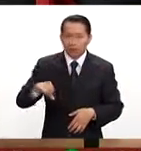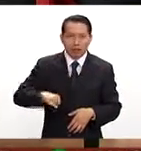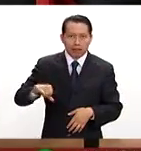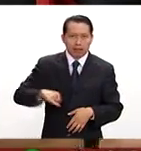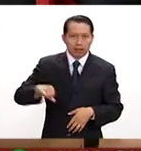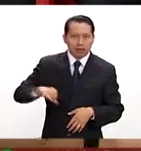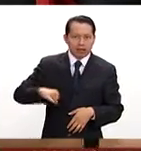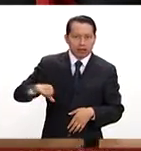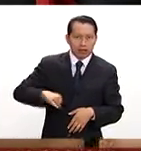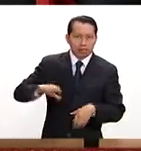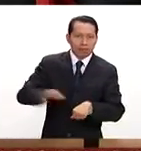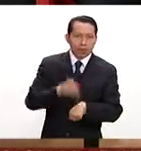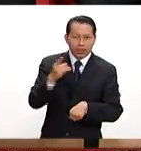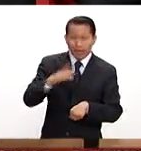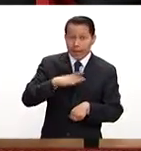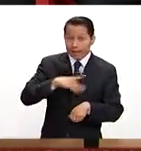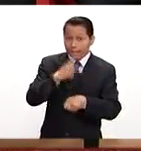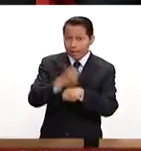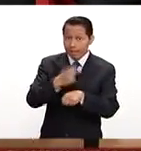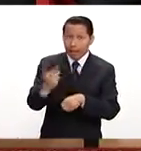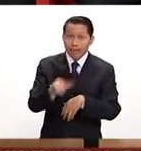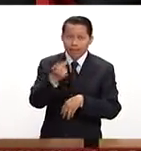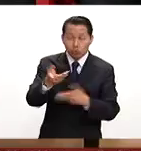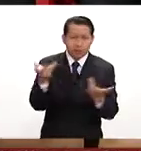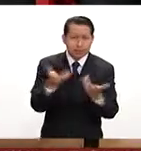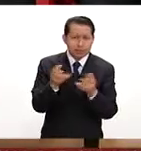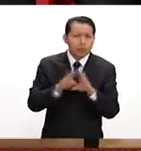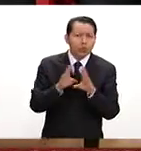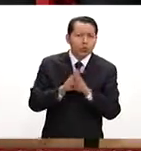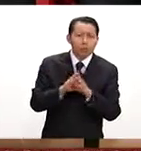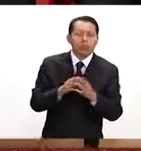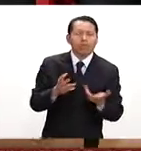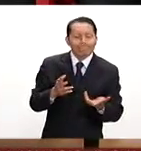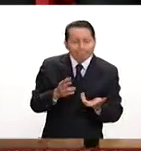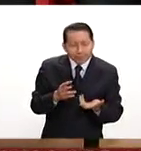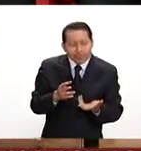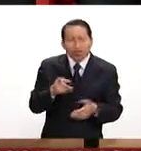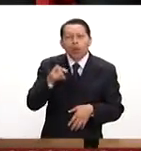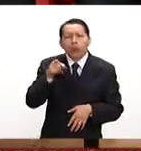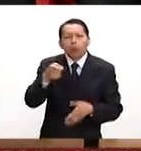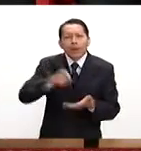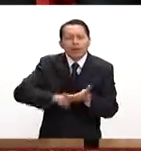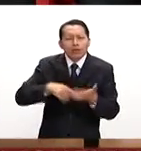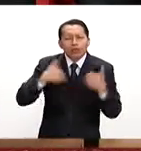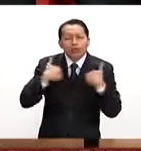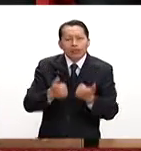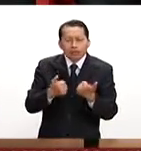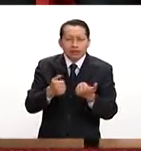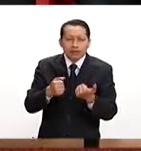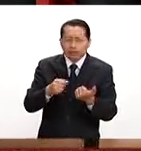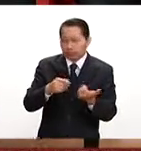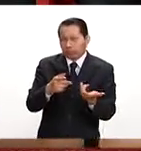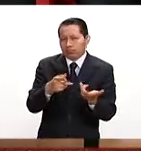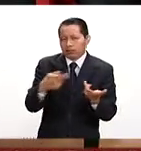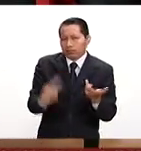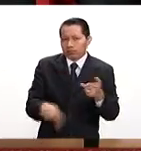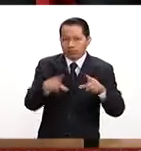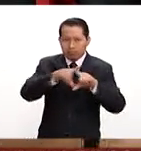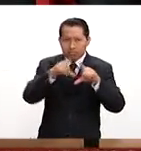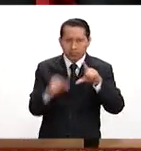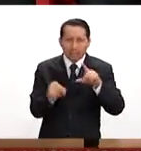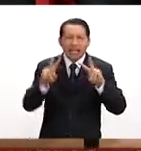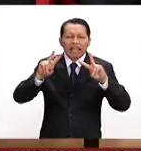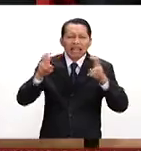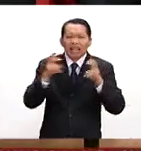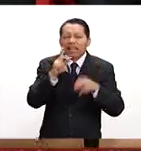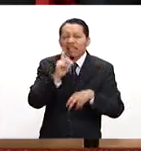interesante porque una de las primeras preguntas que les hicimos era: ¿qué entienden los micro y pequeños empresarios de nuestro país por